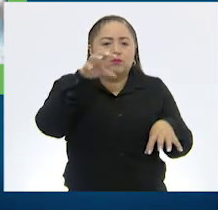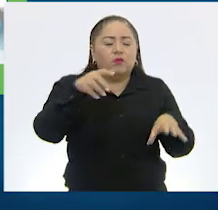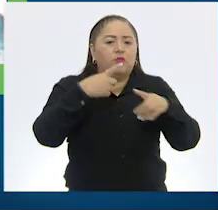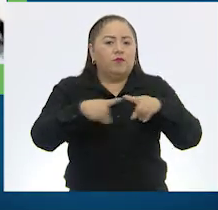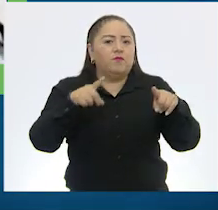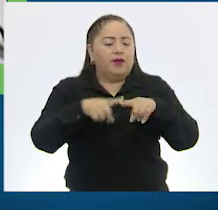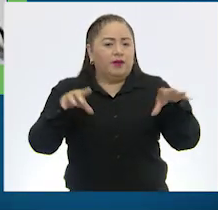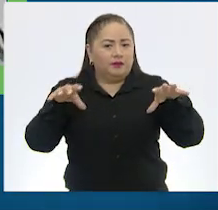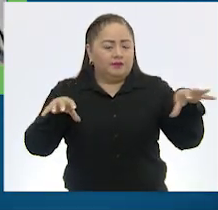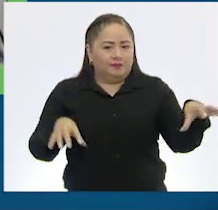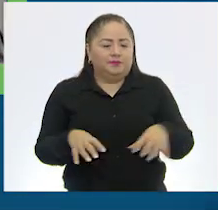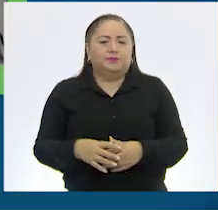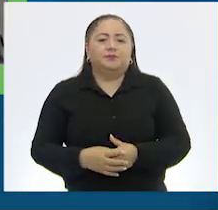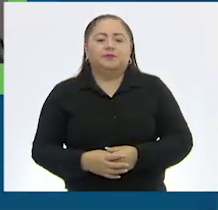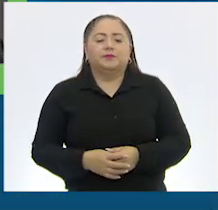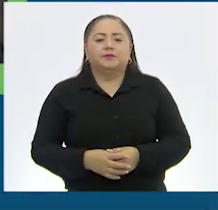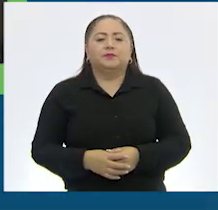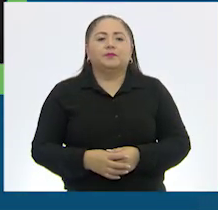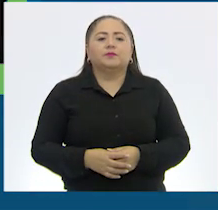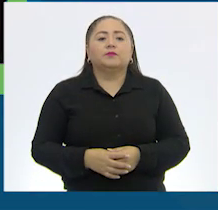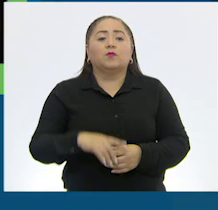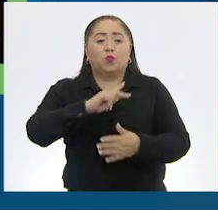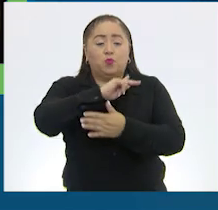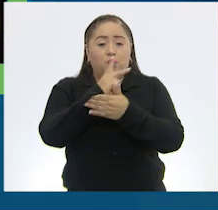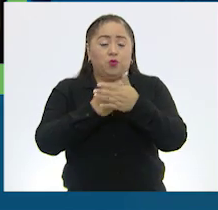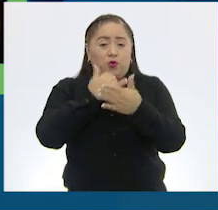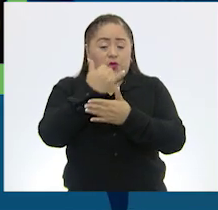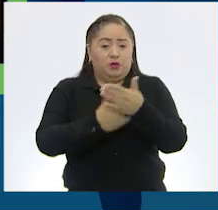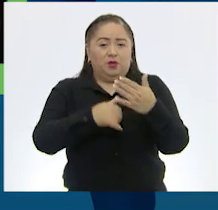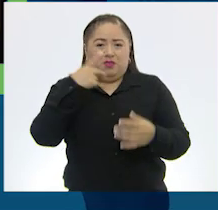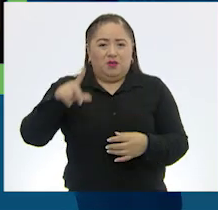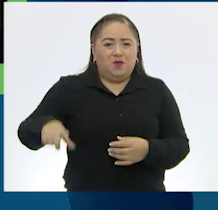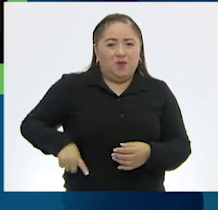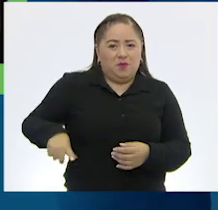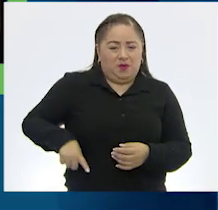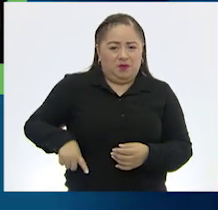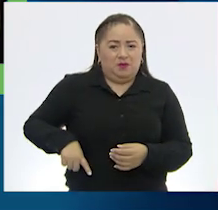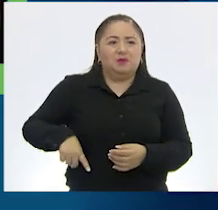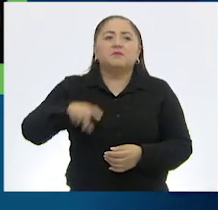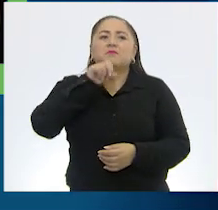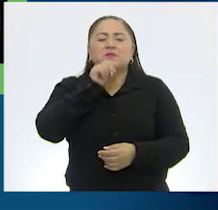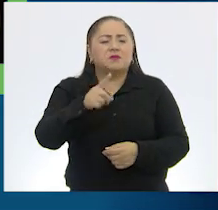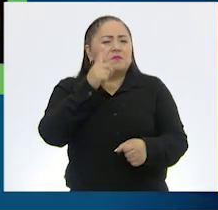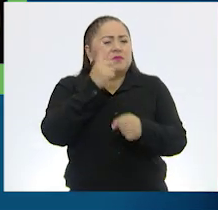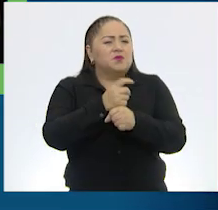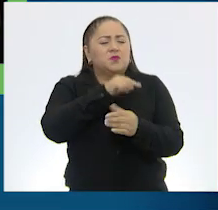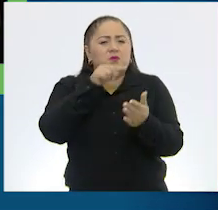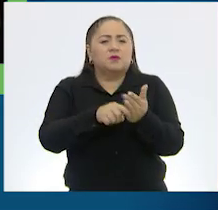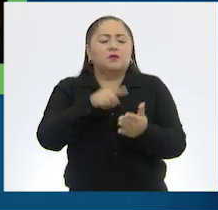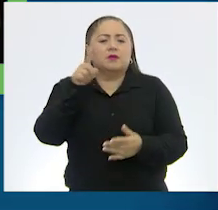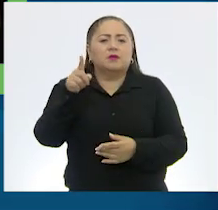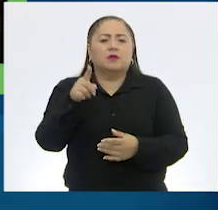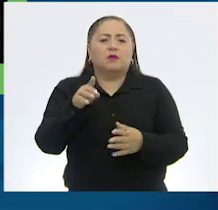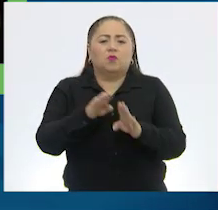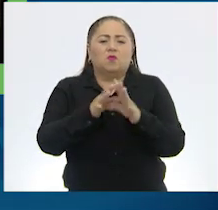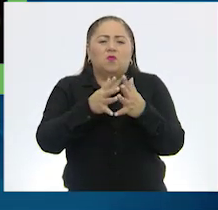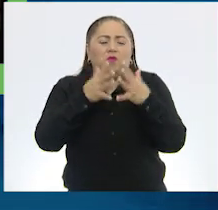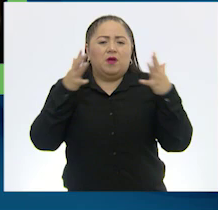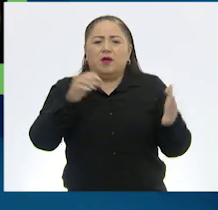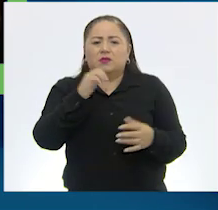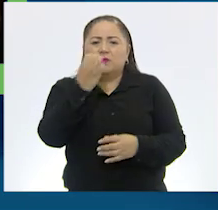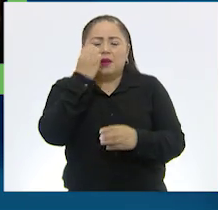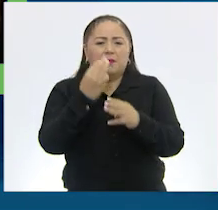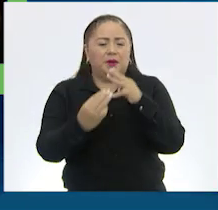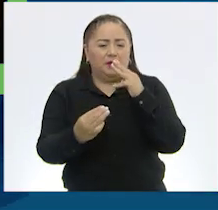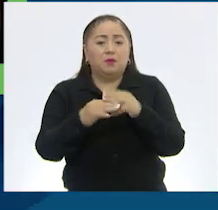etcétera, etcétera. El proyecto de integración nacional del gobierno juarista se centró particularmente en eliminar el grave rezago en materia